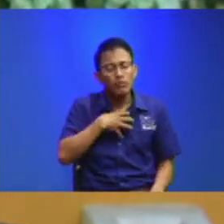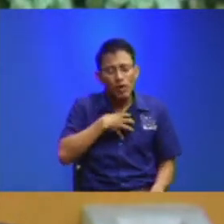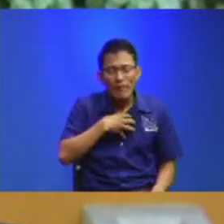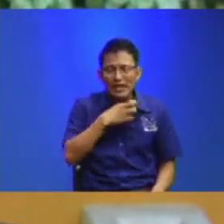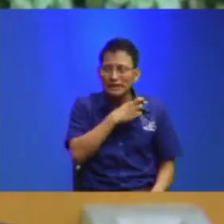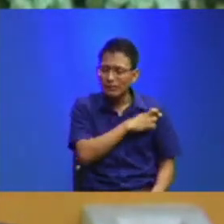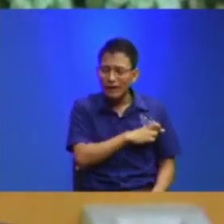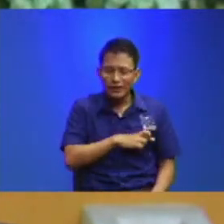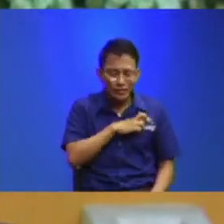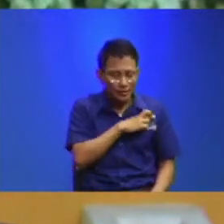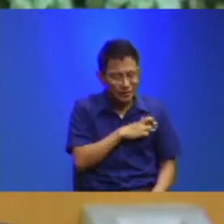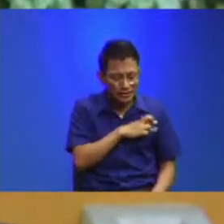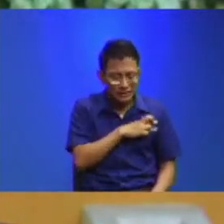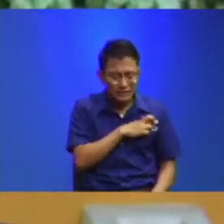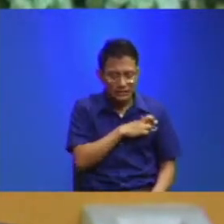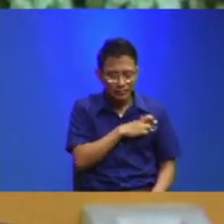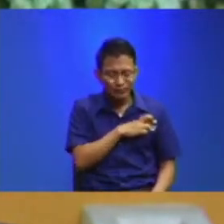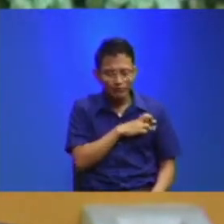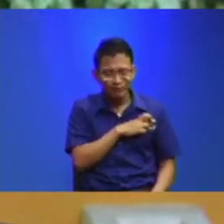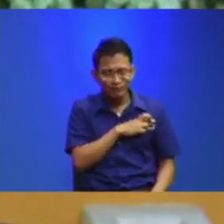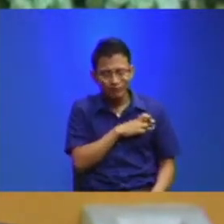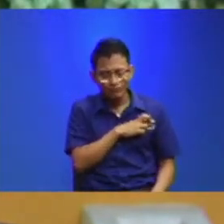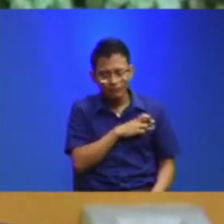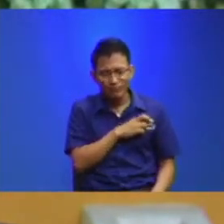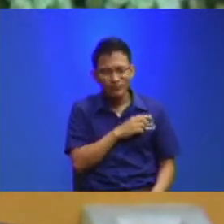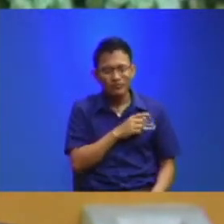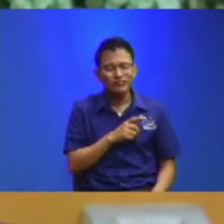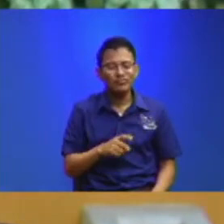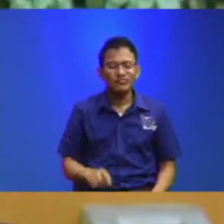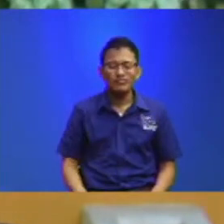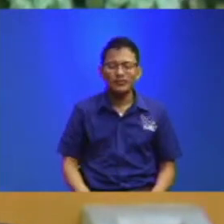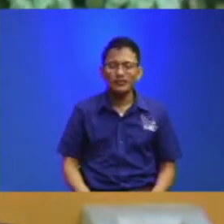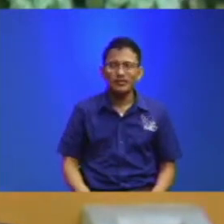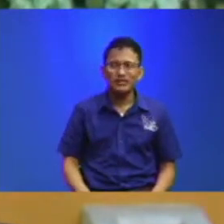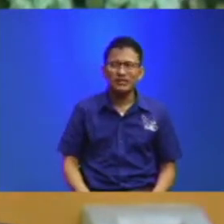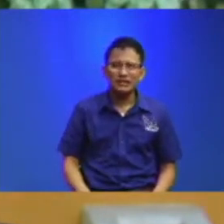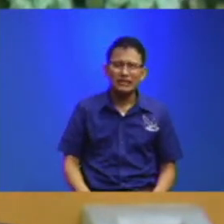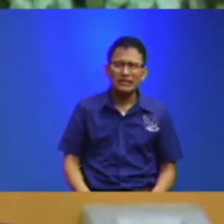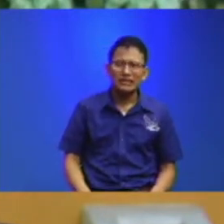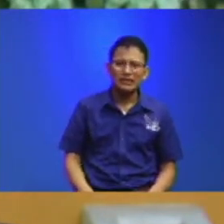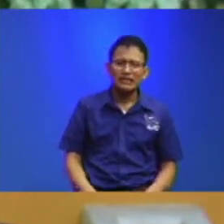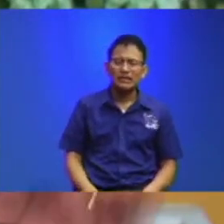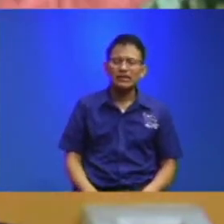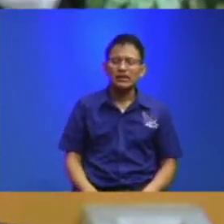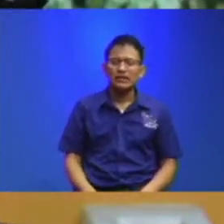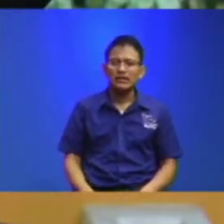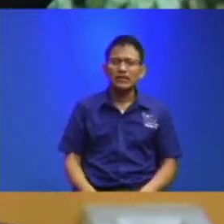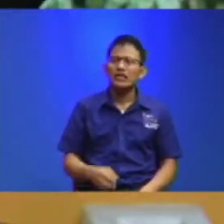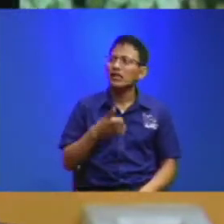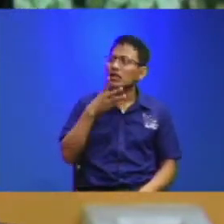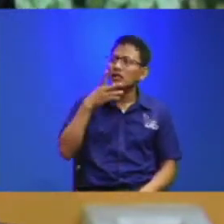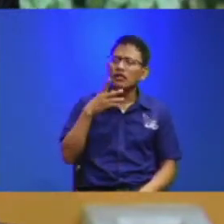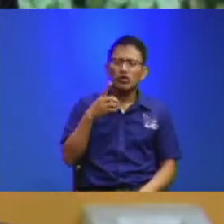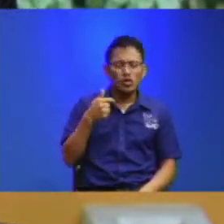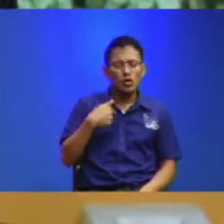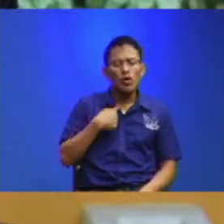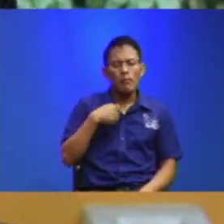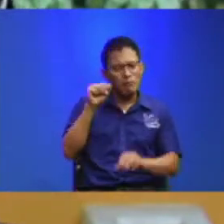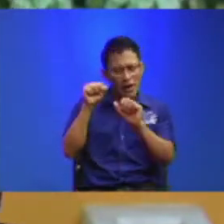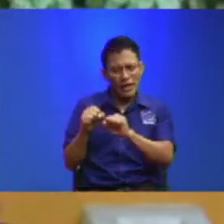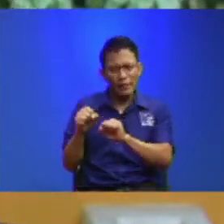ese derecho. El Señor me pone que lo deje, entonces sí tenía derecho a alegar, pero no va a decir nada, no va a decir